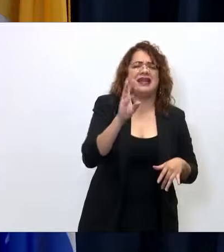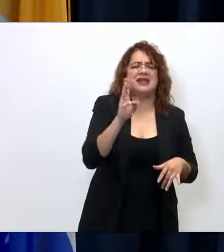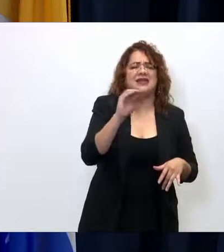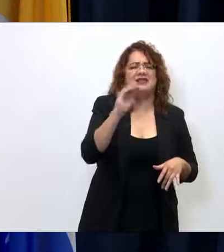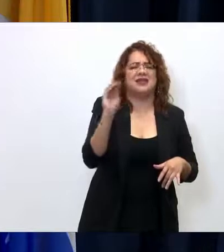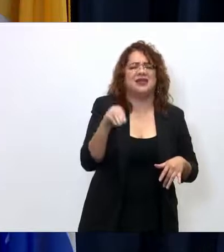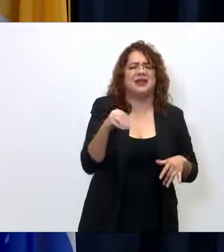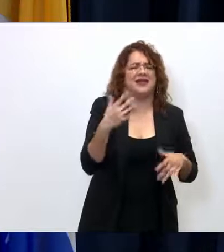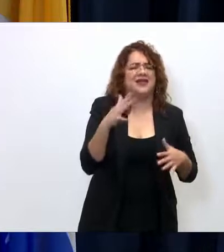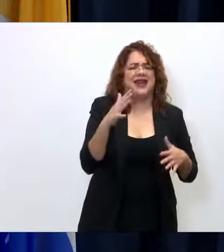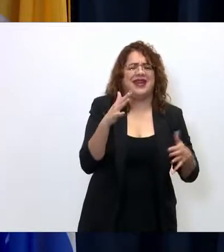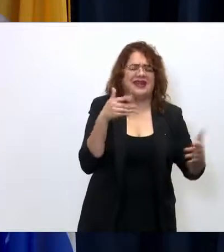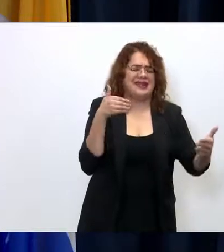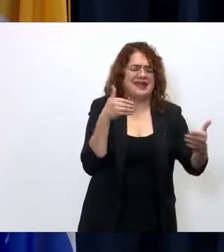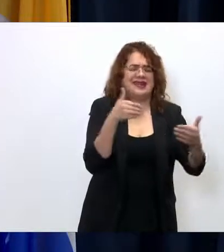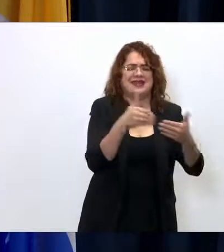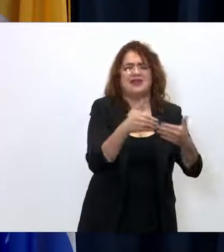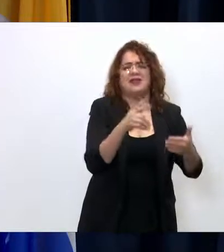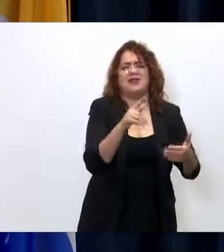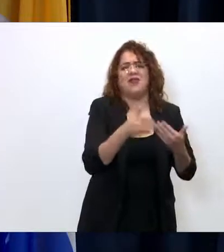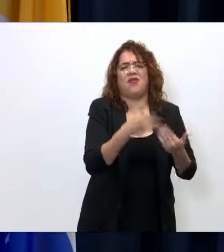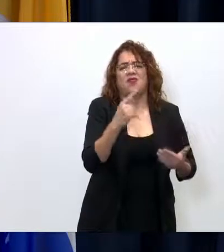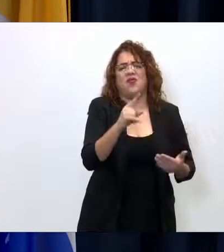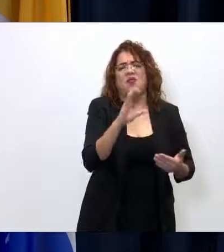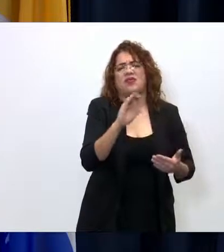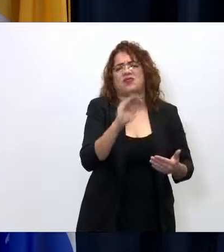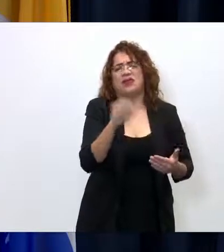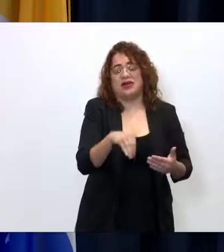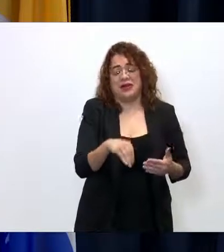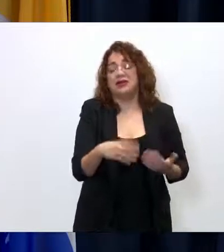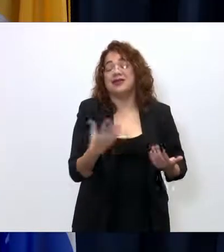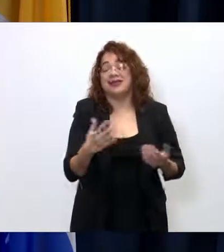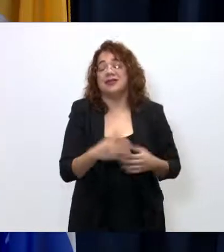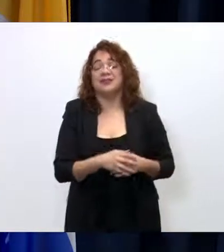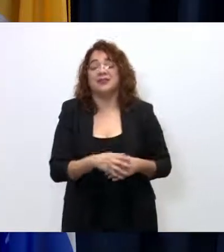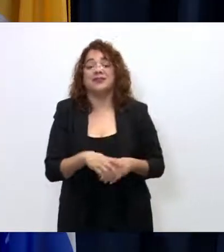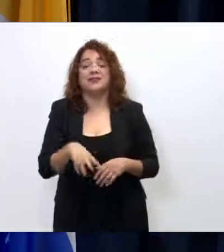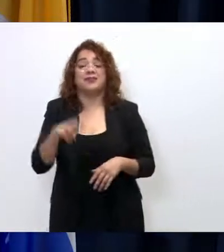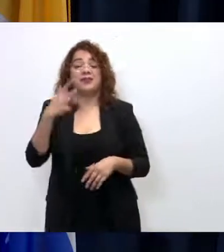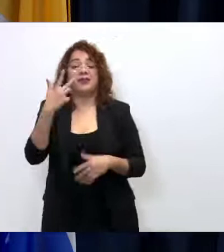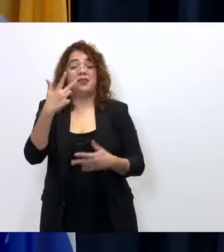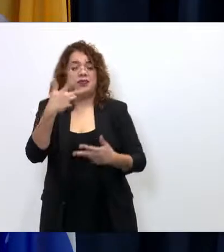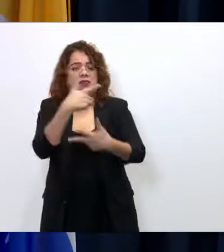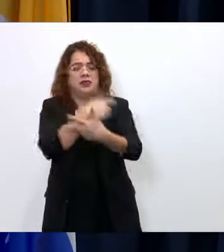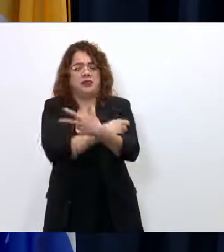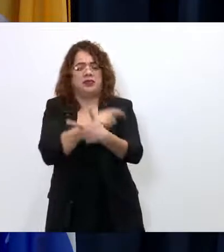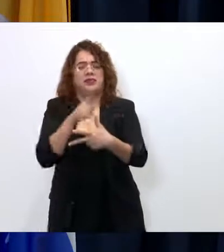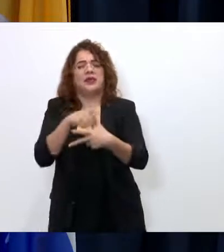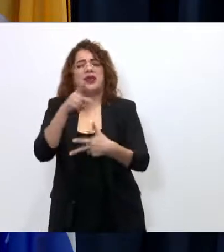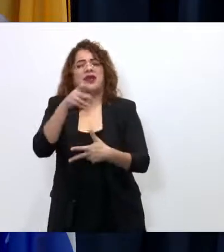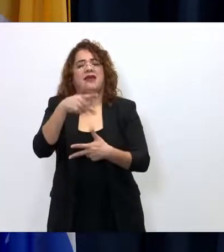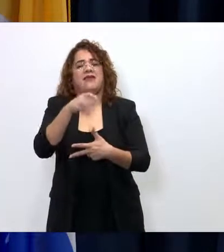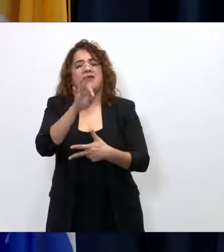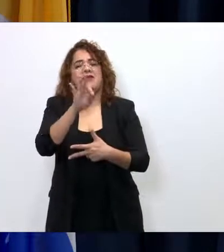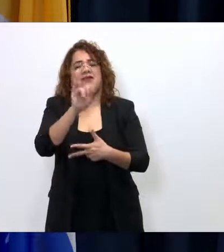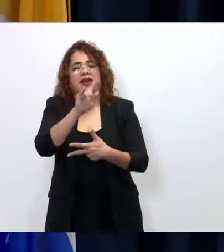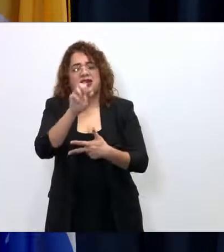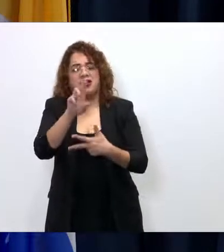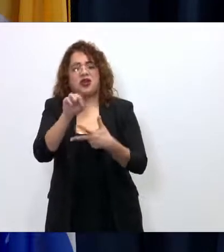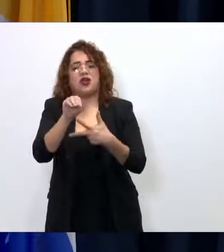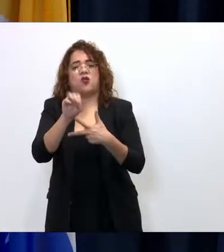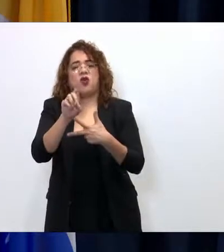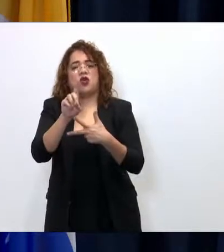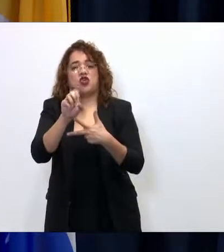esos residentes han sido vacunados. 3 vacunas aprobadas, que incluye Pfizer, Moderna, de